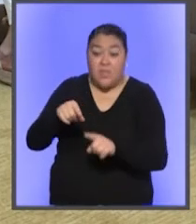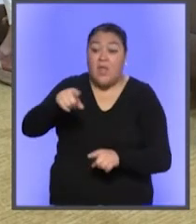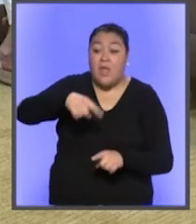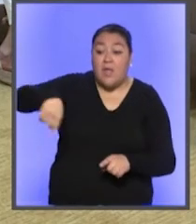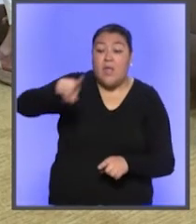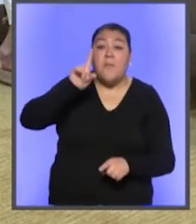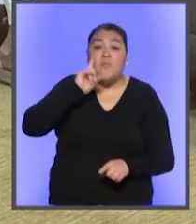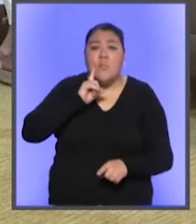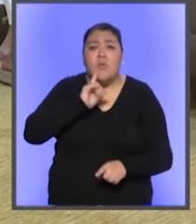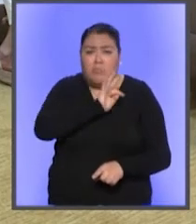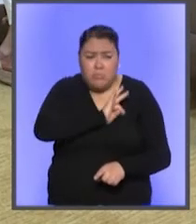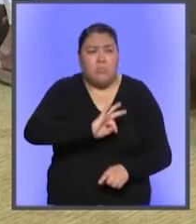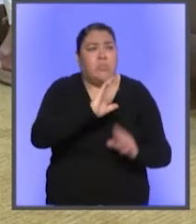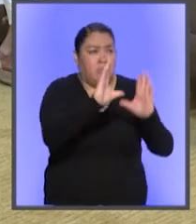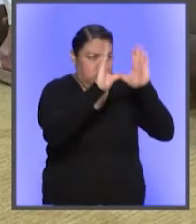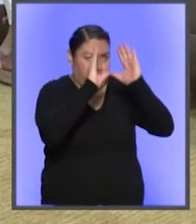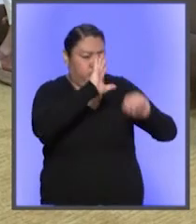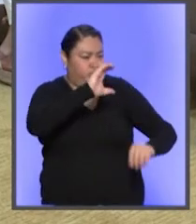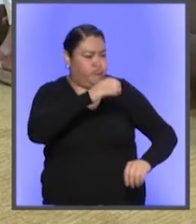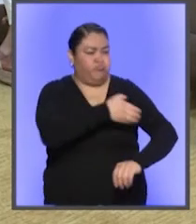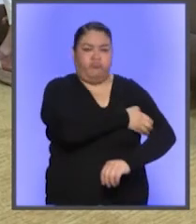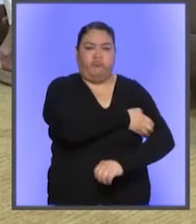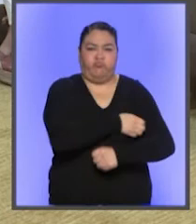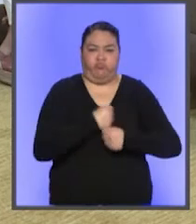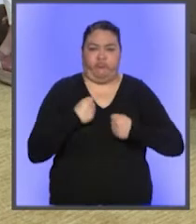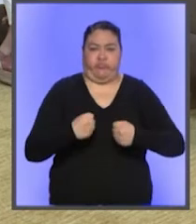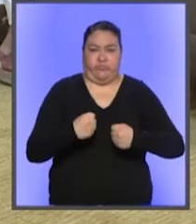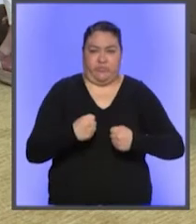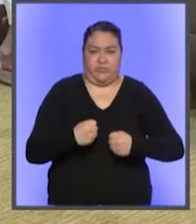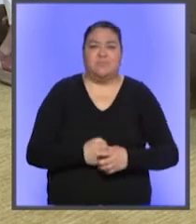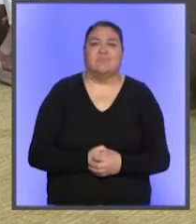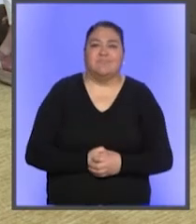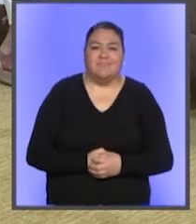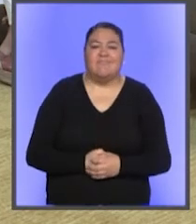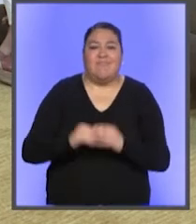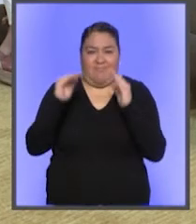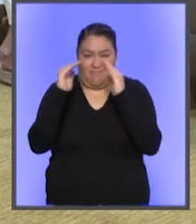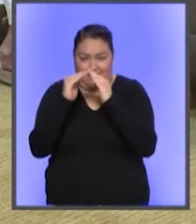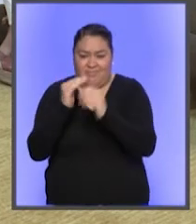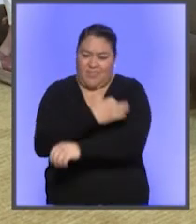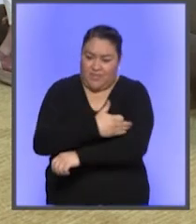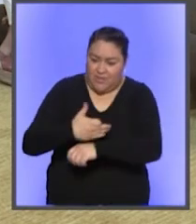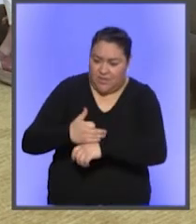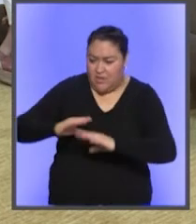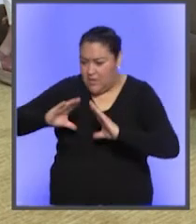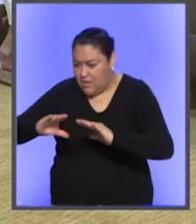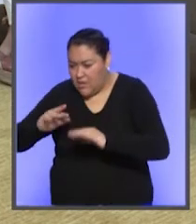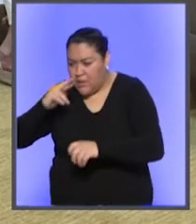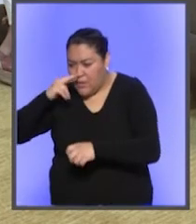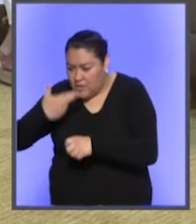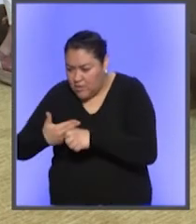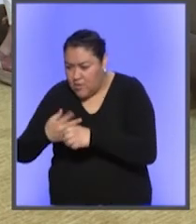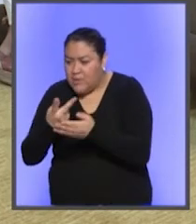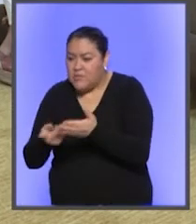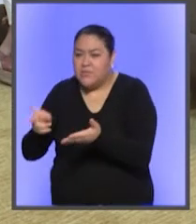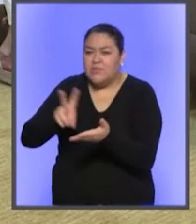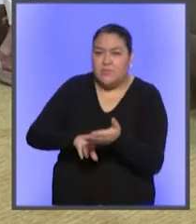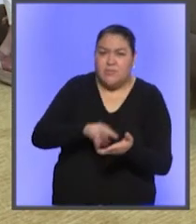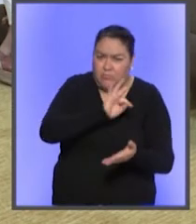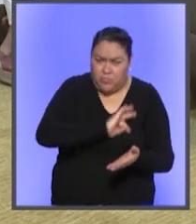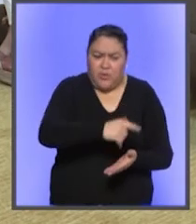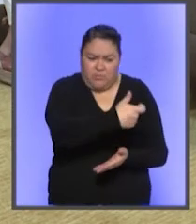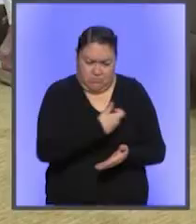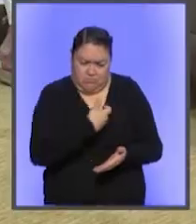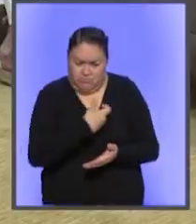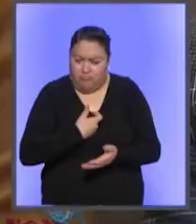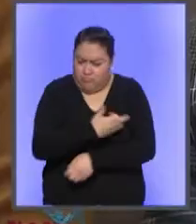que ellas puedan tener un empoderamiento que no solamente sean el pilar de la familia en la parte educativa sino también en la parte